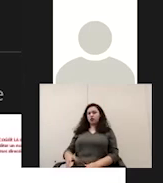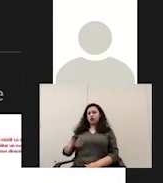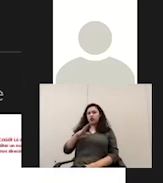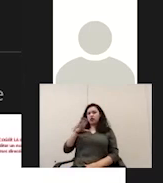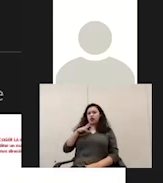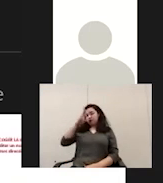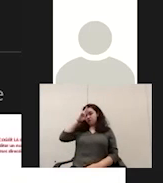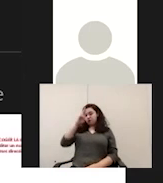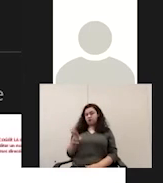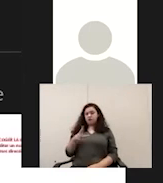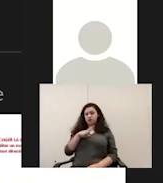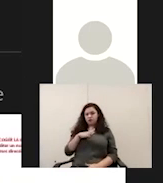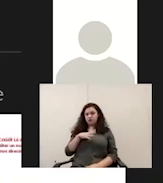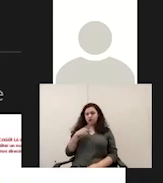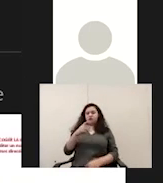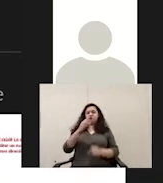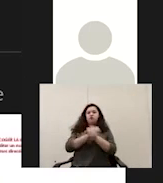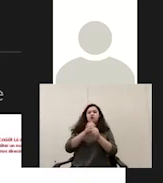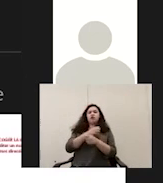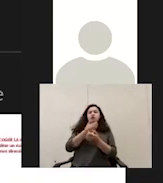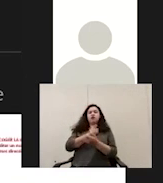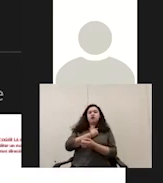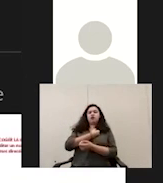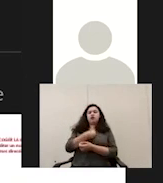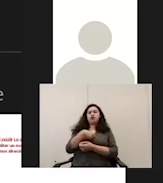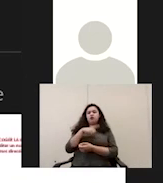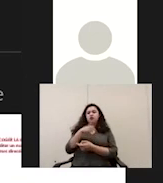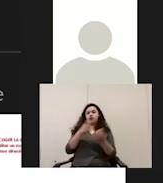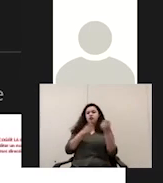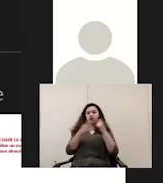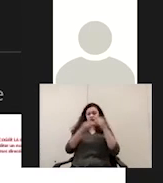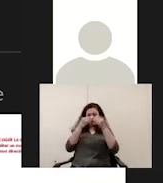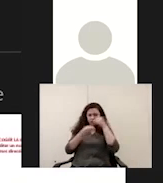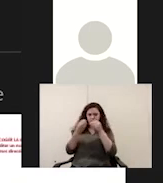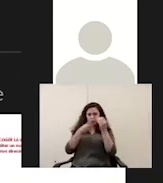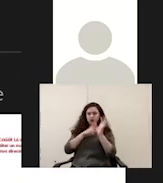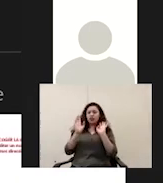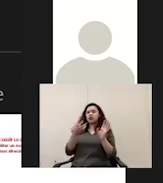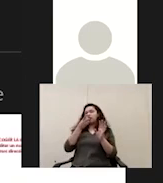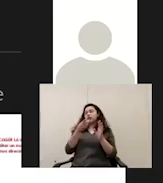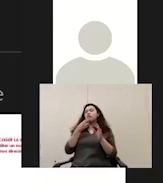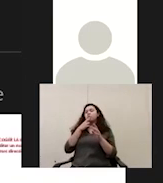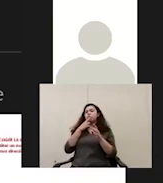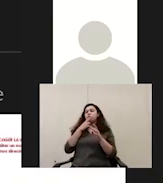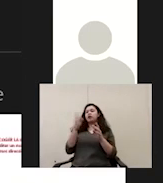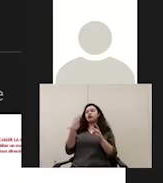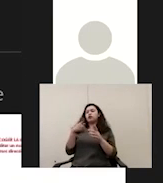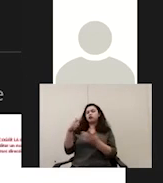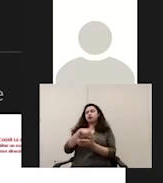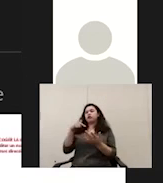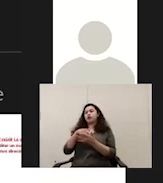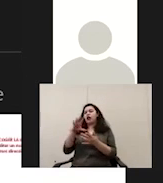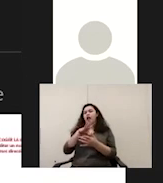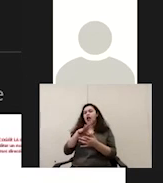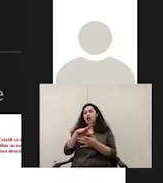prohibido. Buenas prácticas de higiene, que es enfocado a los manejadores de alimentos y que sería de mucha utilidad si es que en sus planteles tienen